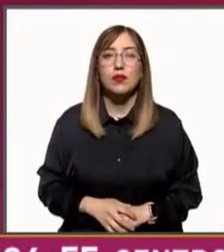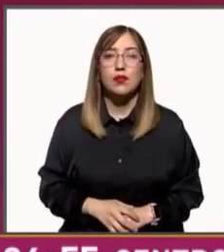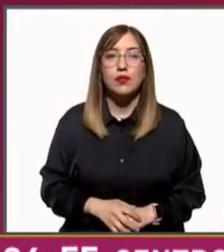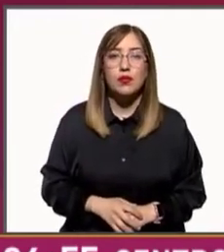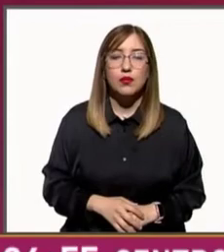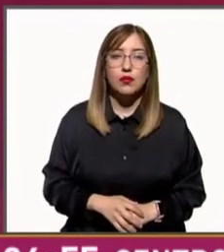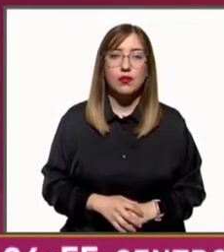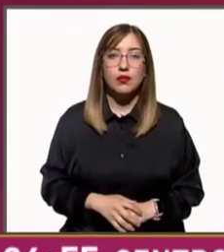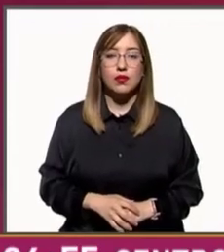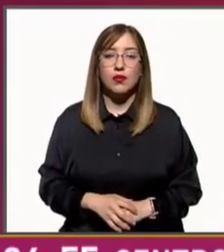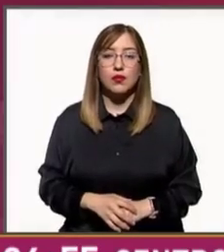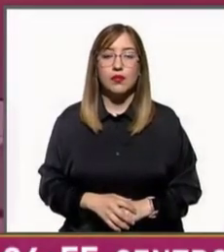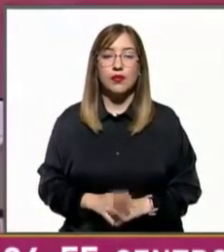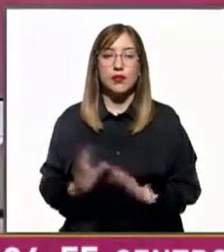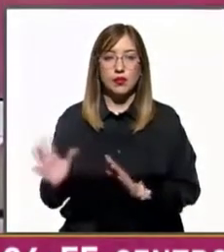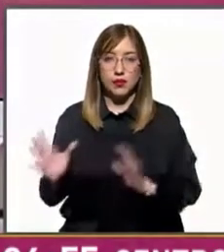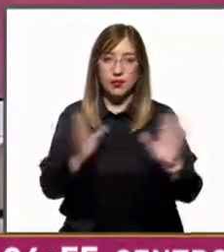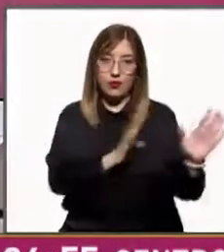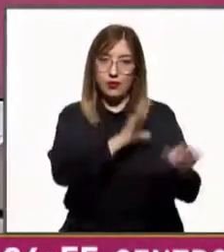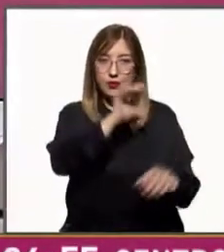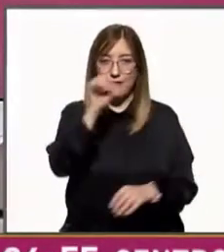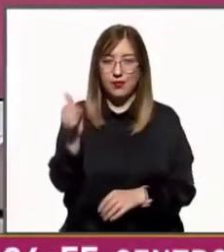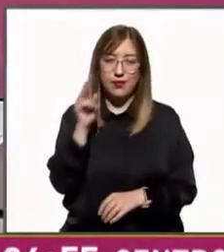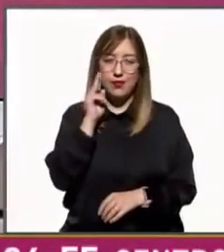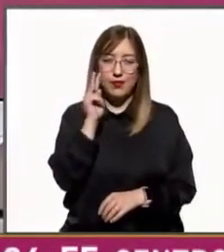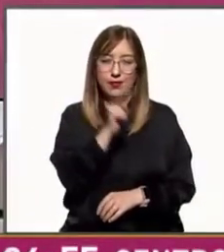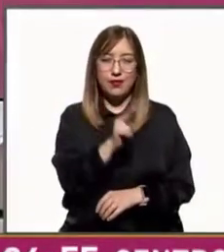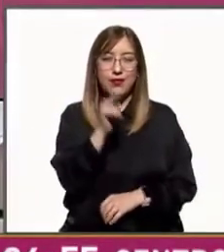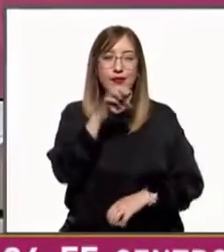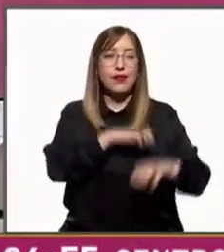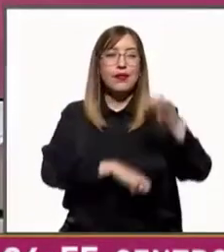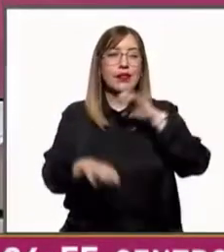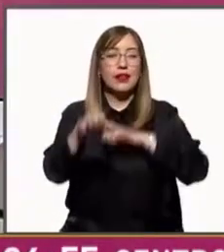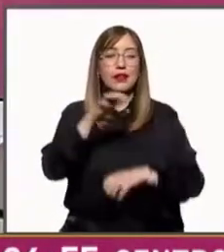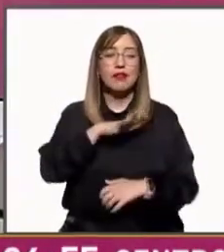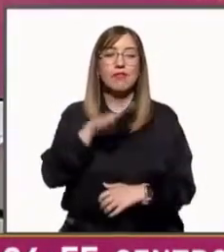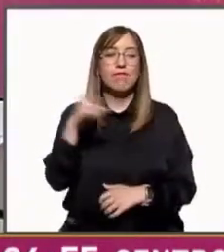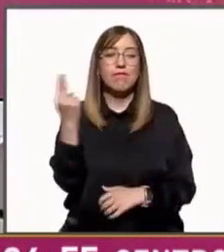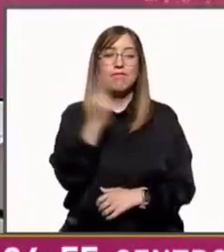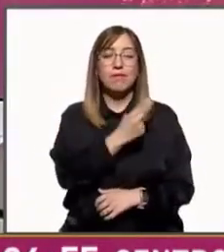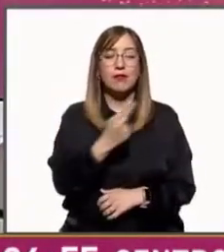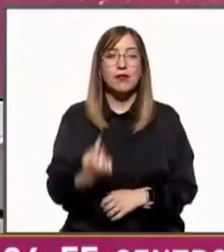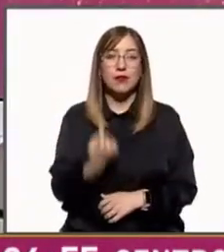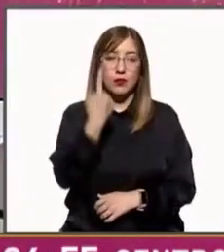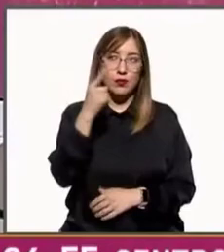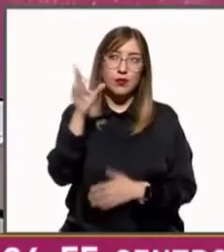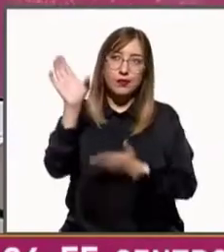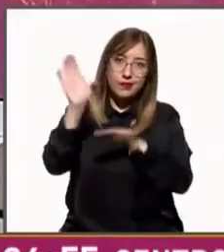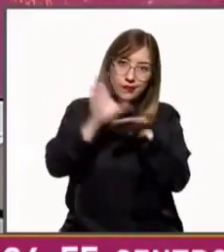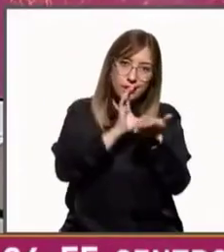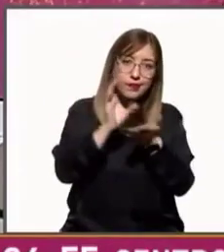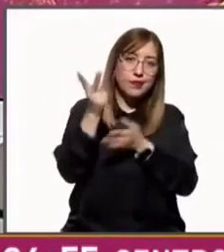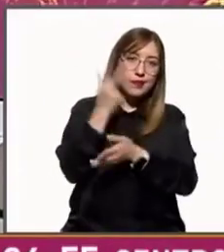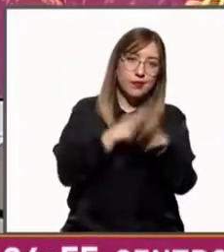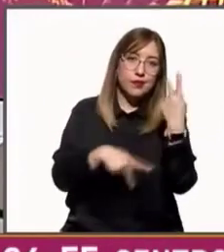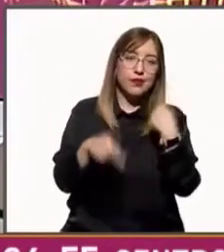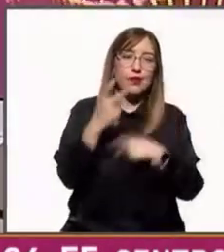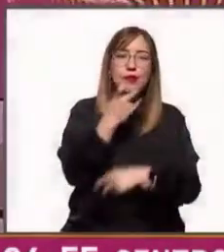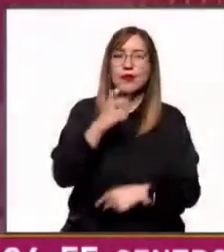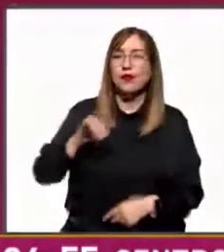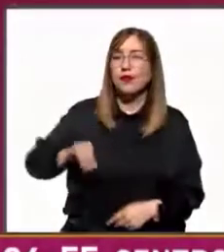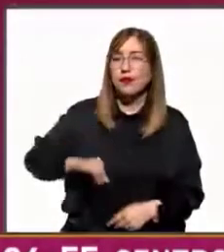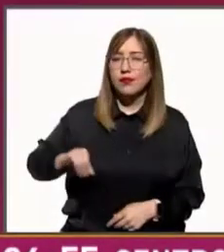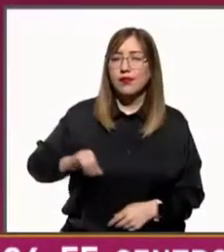gráfico que sigue es empresas que han considerado solicitar un crédito, se me hace interesante porque si lo comparamos con